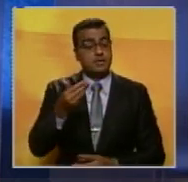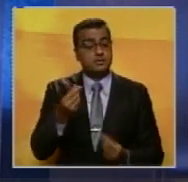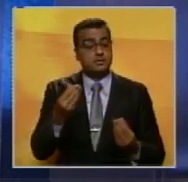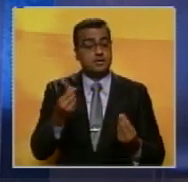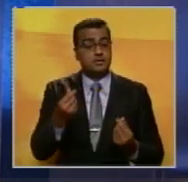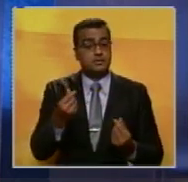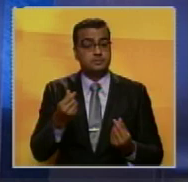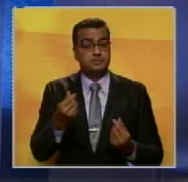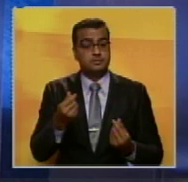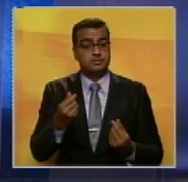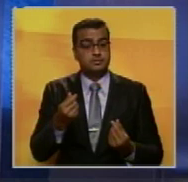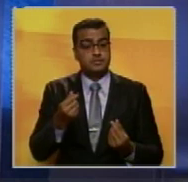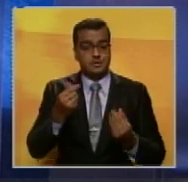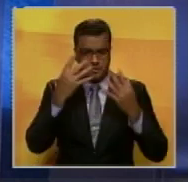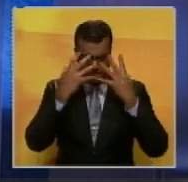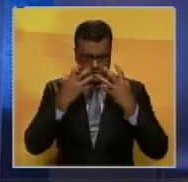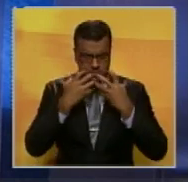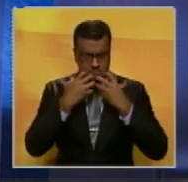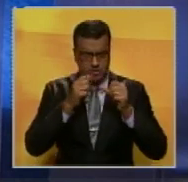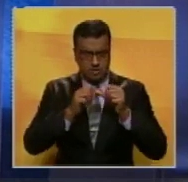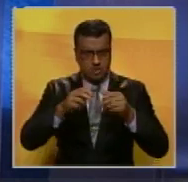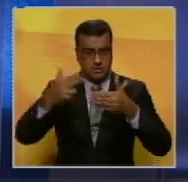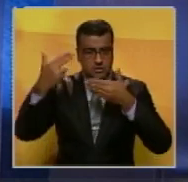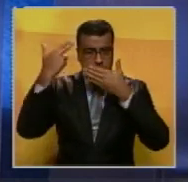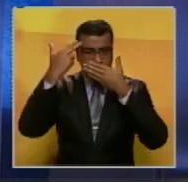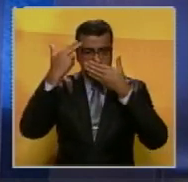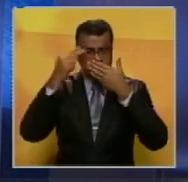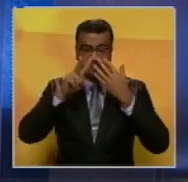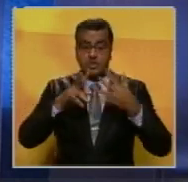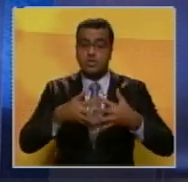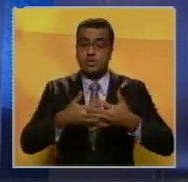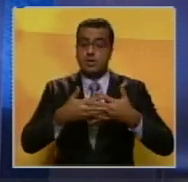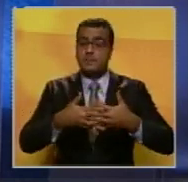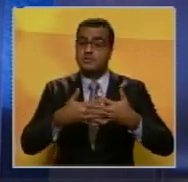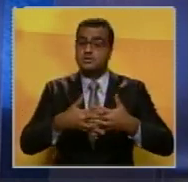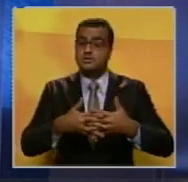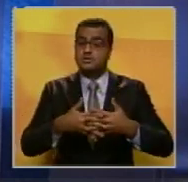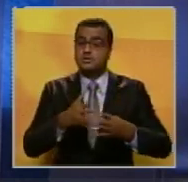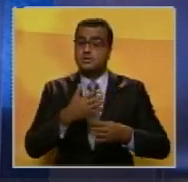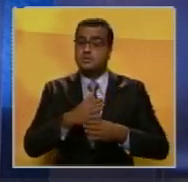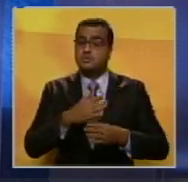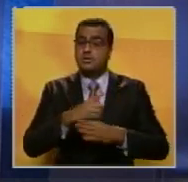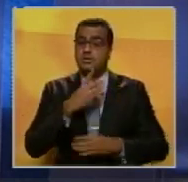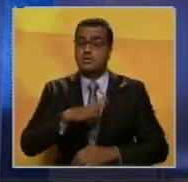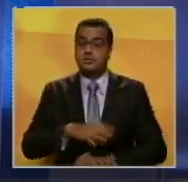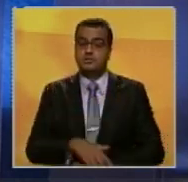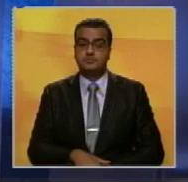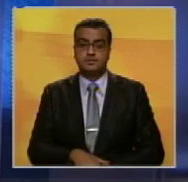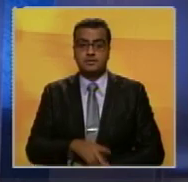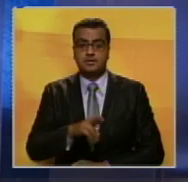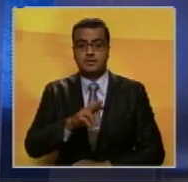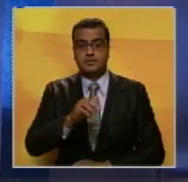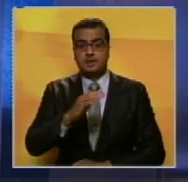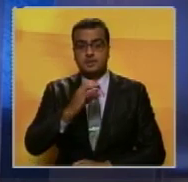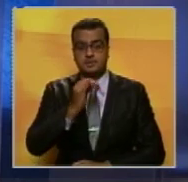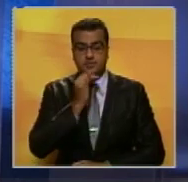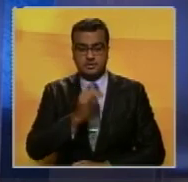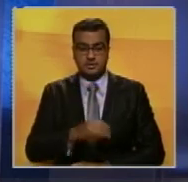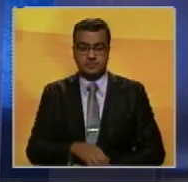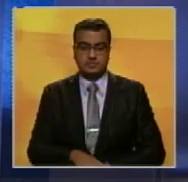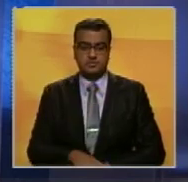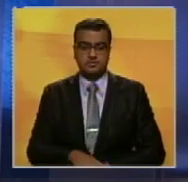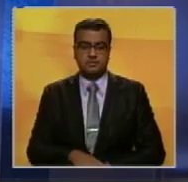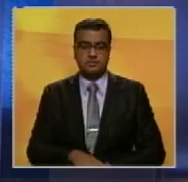de dinero a los delincuentes que mantuvieron secuestrados a 2 empresarios y a pesar de ello los asesinaron. Rafael Aníbal Camacho nos